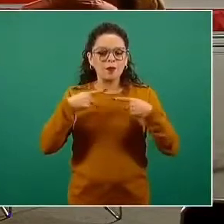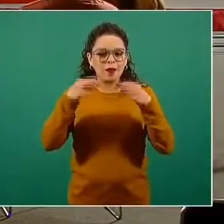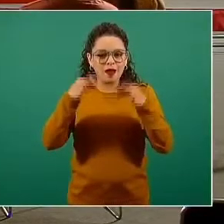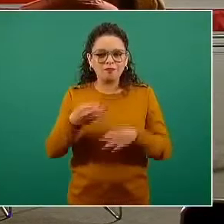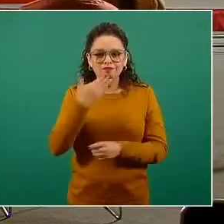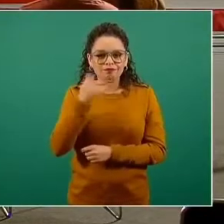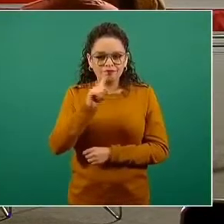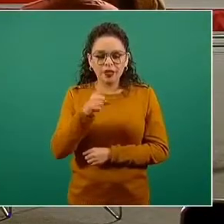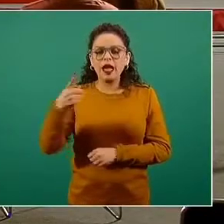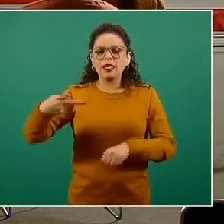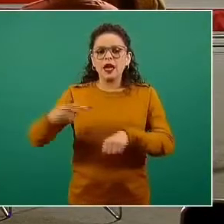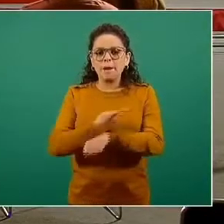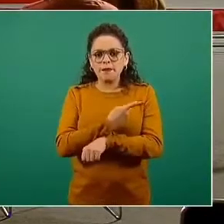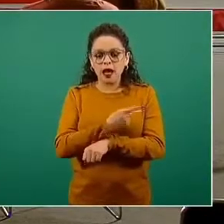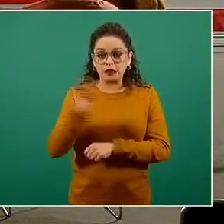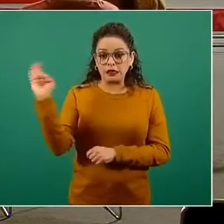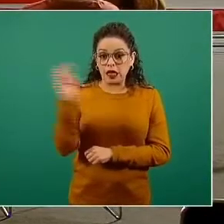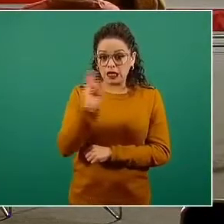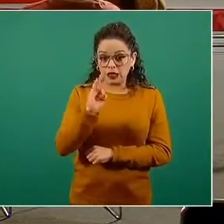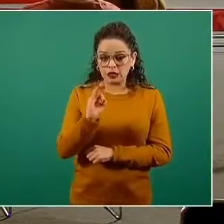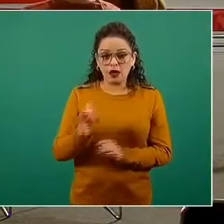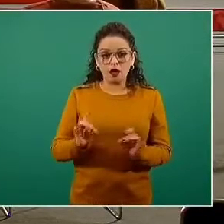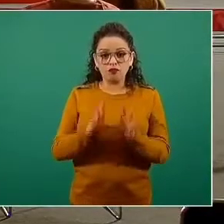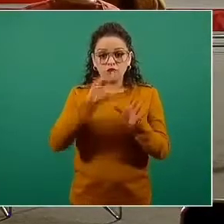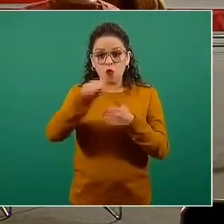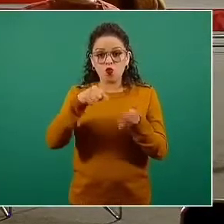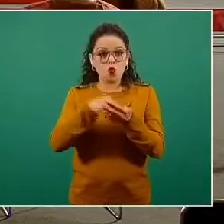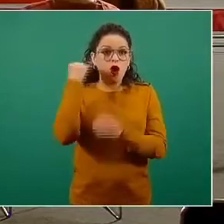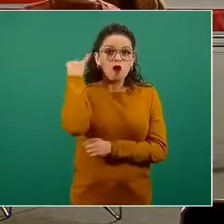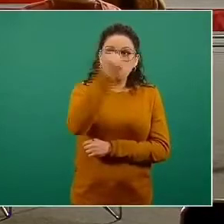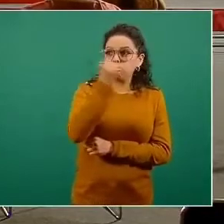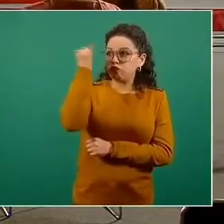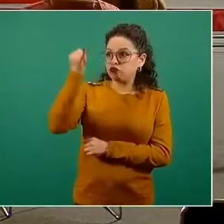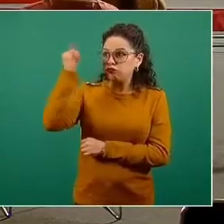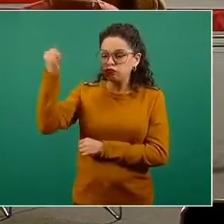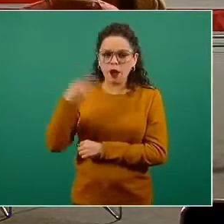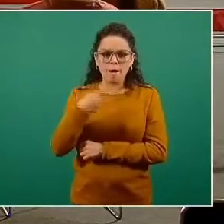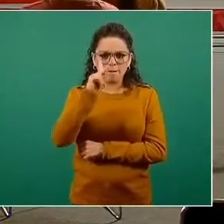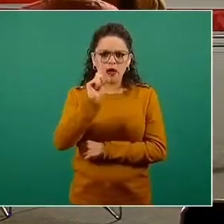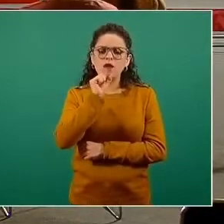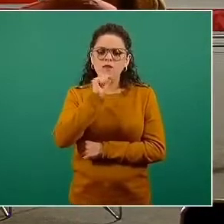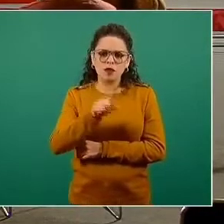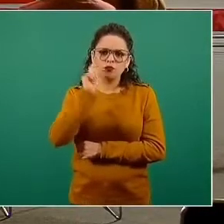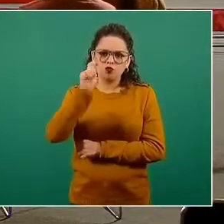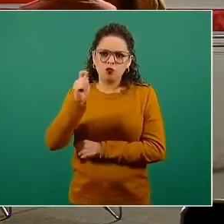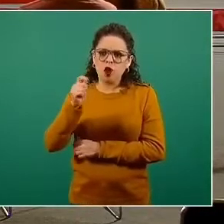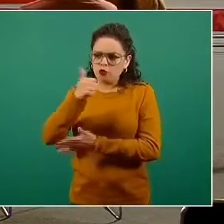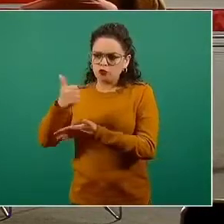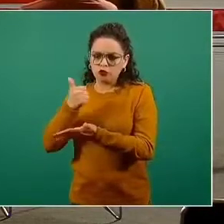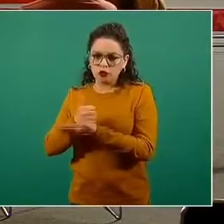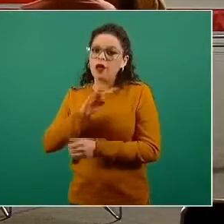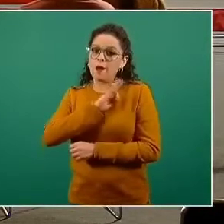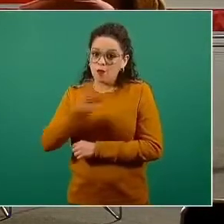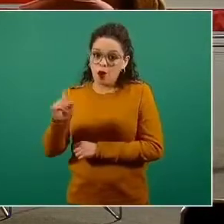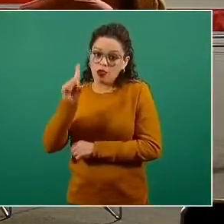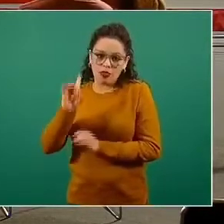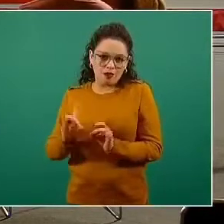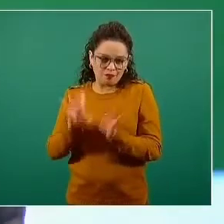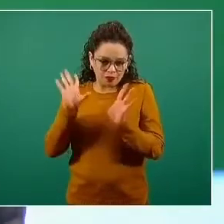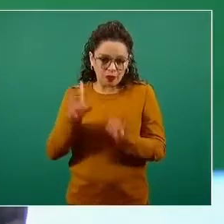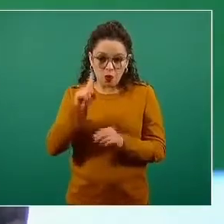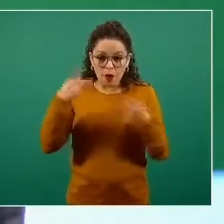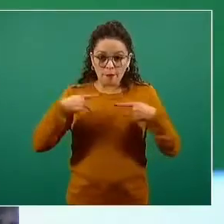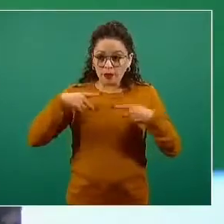situación previsible mayormente en zonas rurales, aunque no se descarta algunos casos en zonas urbanas, en donde una persona